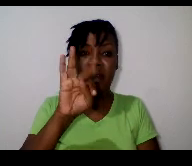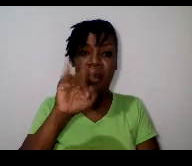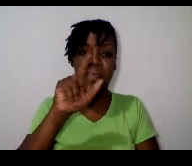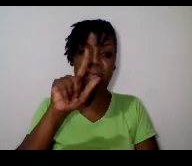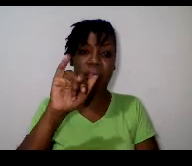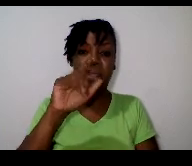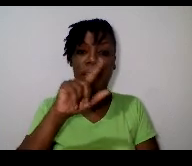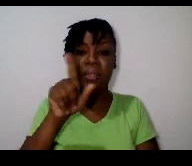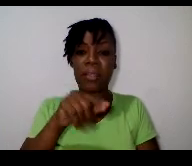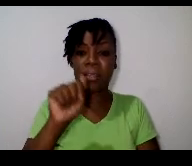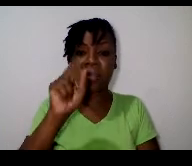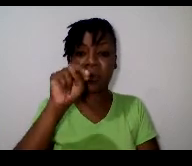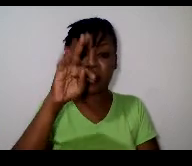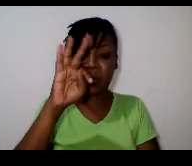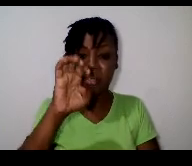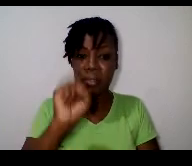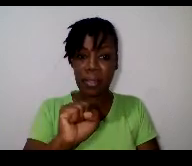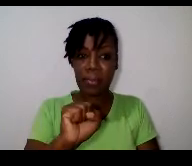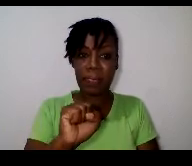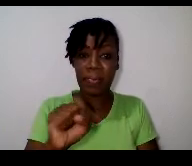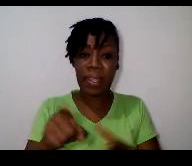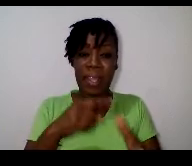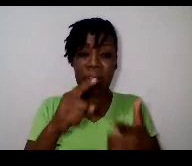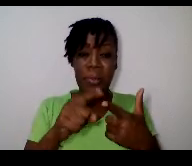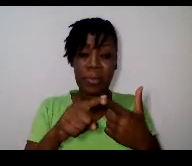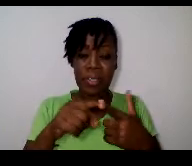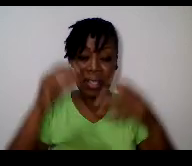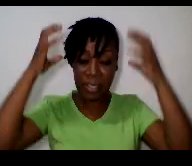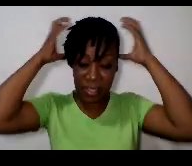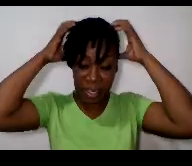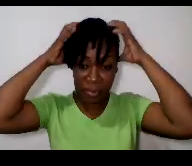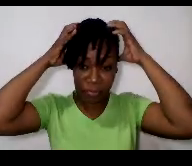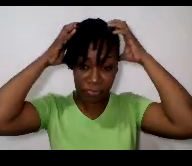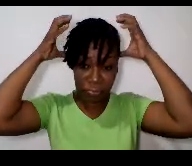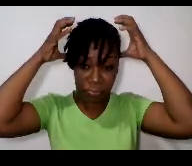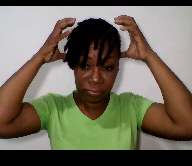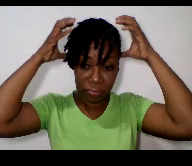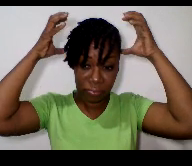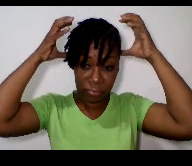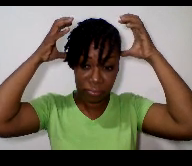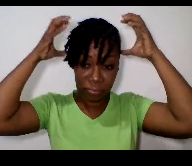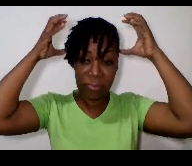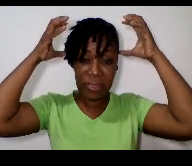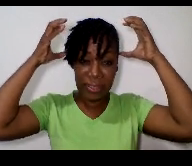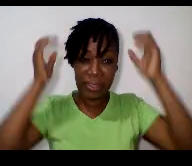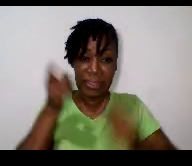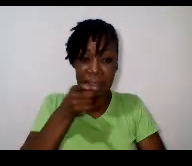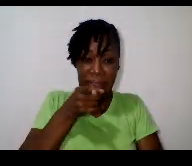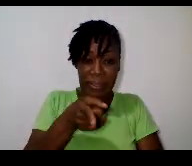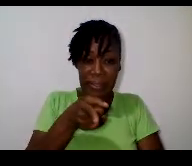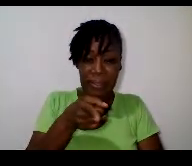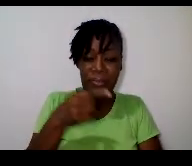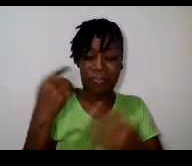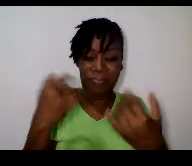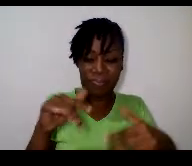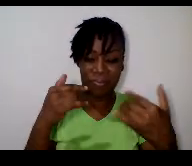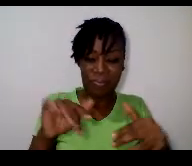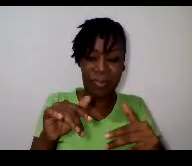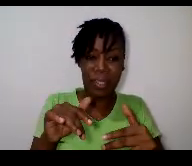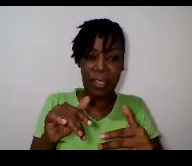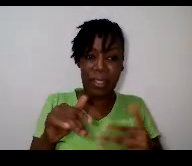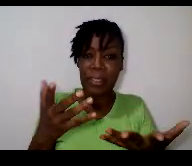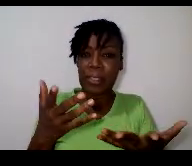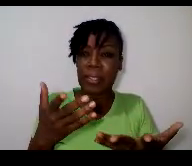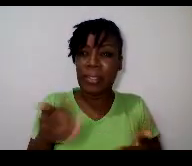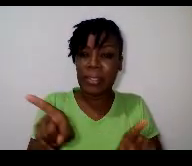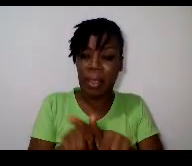significa que se inflama el cerebro, y al inflamarse no funciona bien, no funciona en su máximo potencial, y produce patologías,